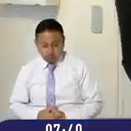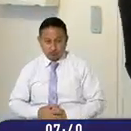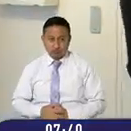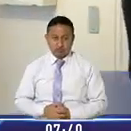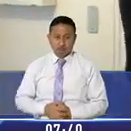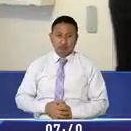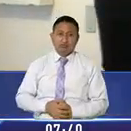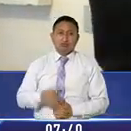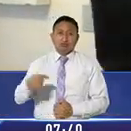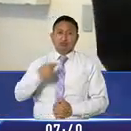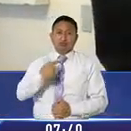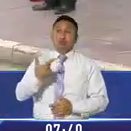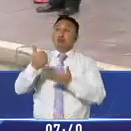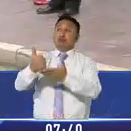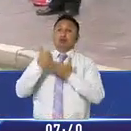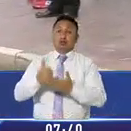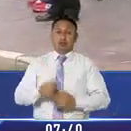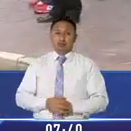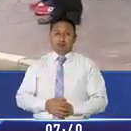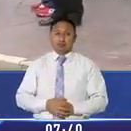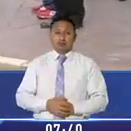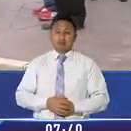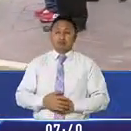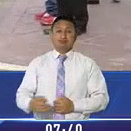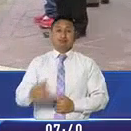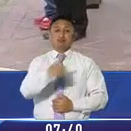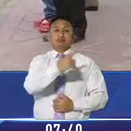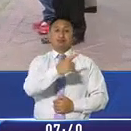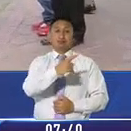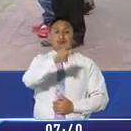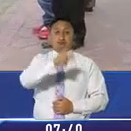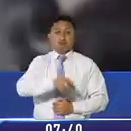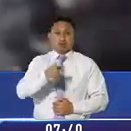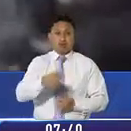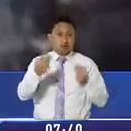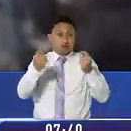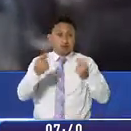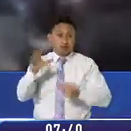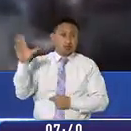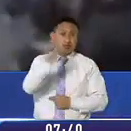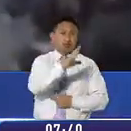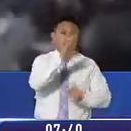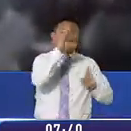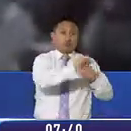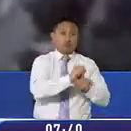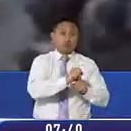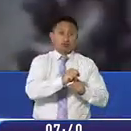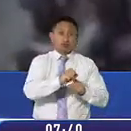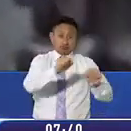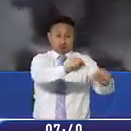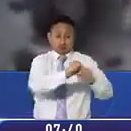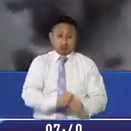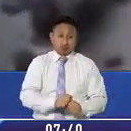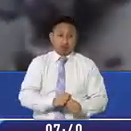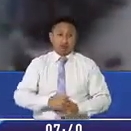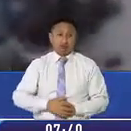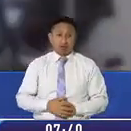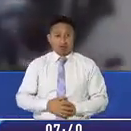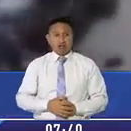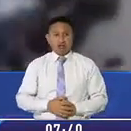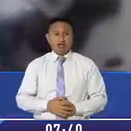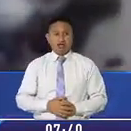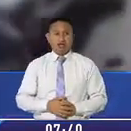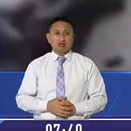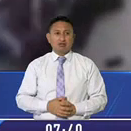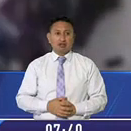que me auxilie. Frente a este hecho delincuencial, la población optó inmediatamente para detener al autor de este acto reprochable. El sospechoso intentó a